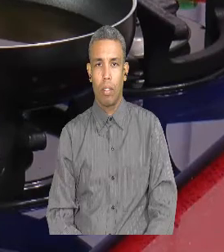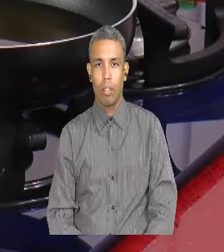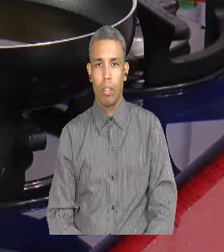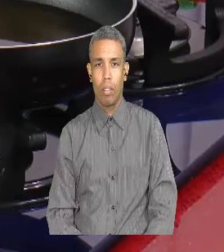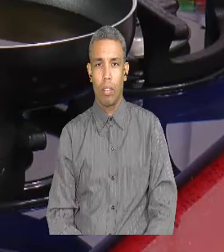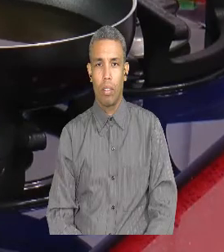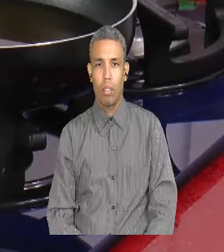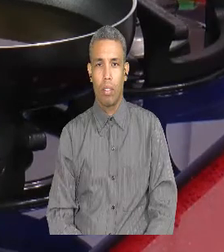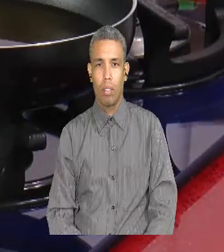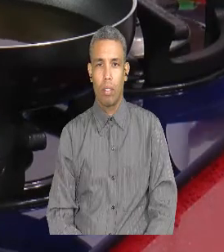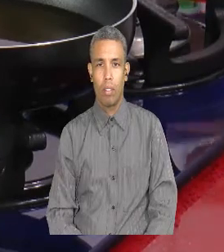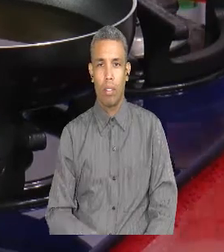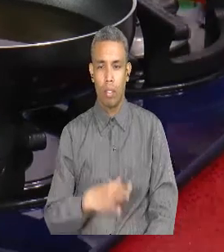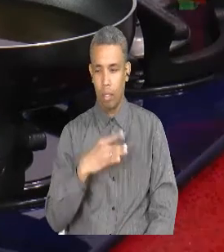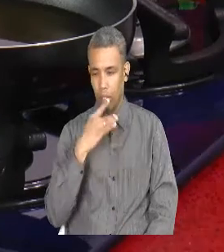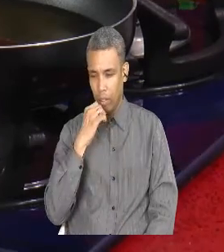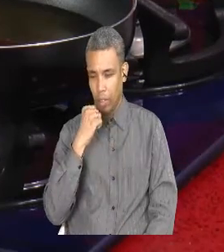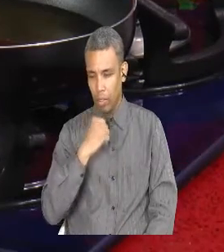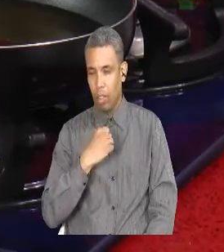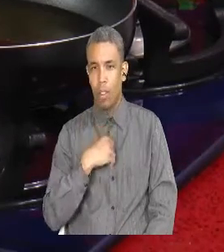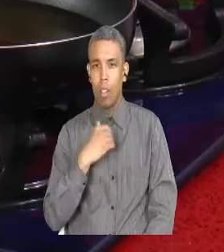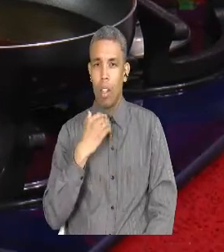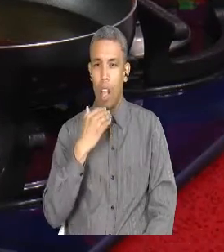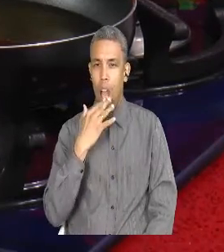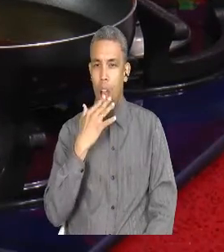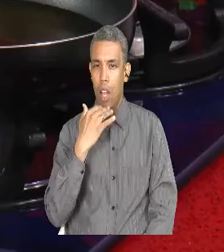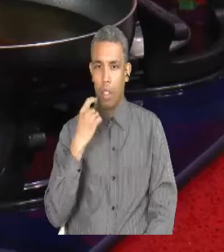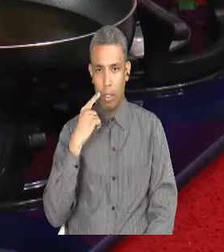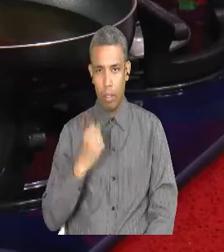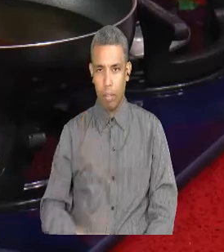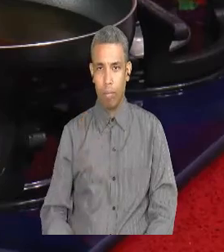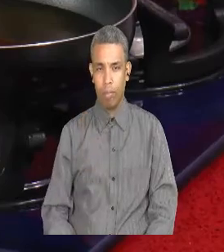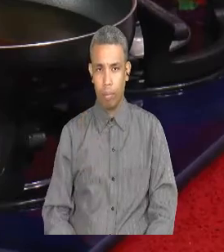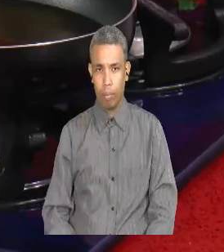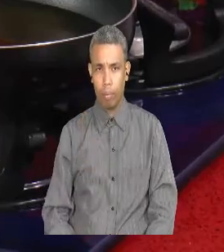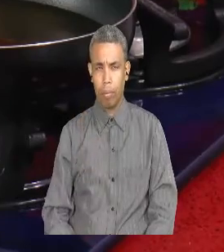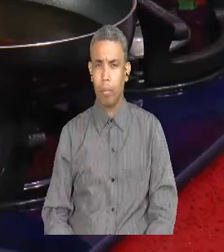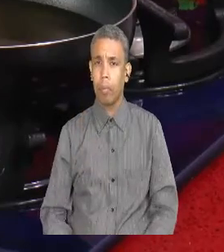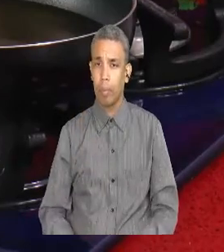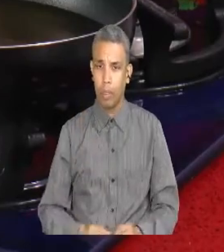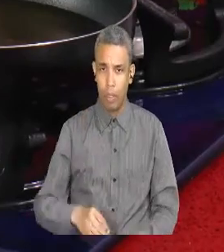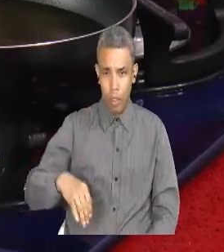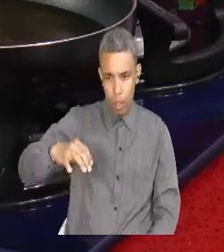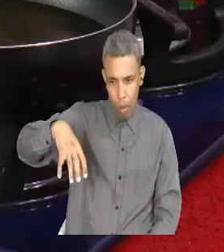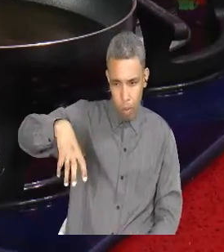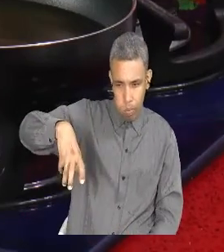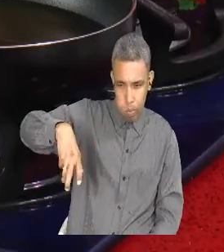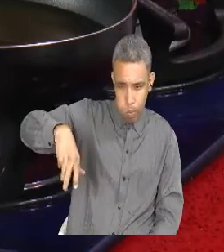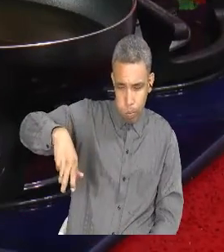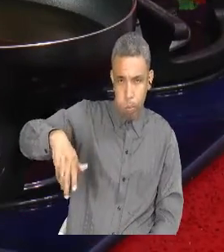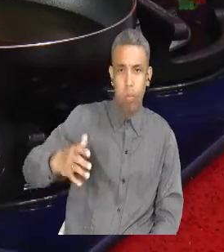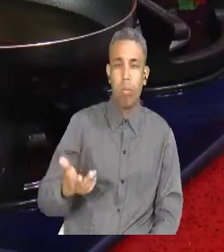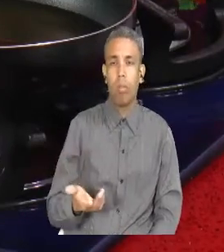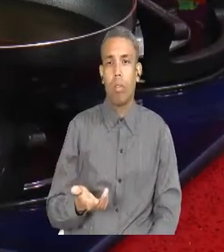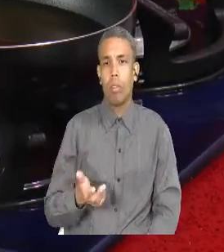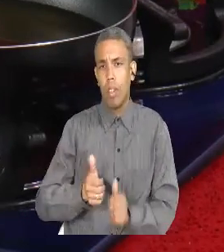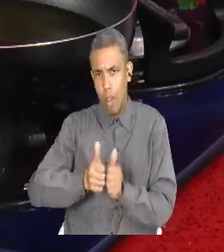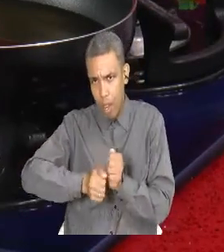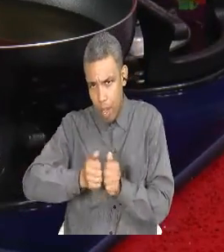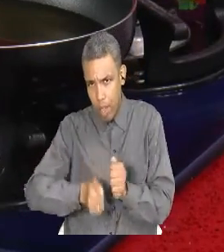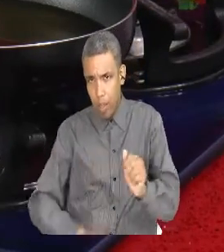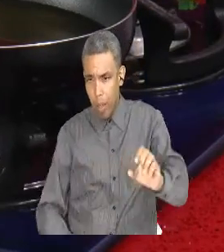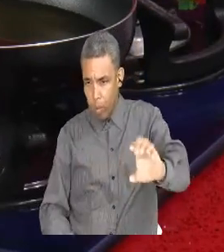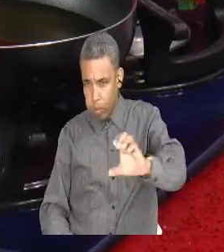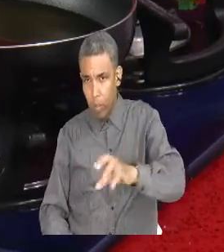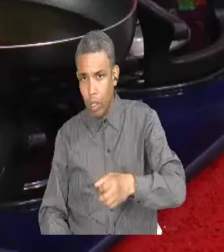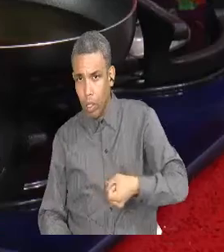lo que agregaste en el sartén. Entonces vuélveme a repetir. Bueno, vamos a hacer una reducción de naranja. Ajá. Con crema de leche, azúcar y pimienta. Ok, cuando hablamos de naranja